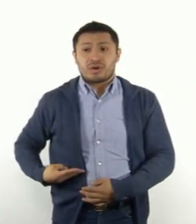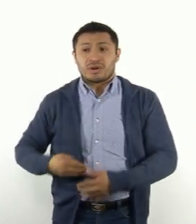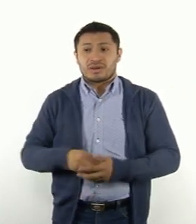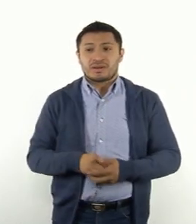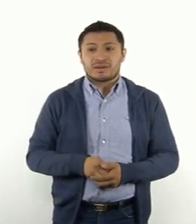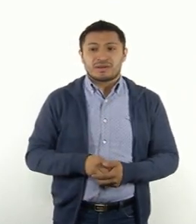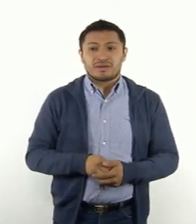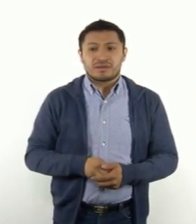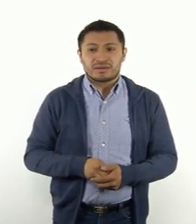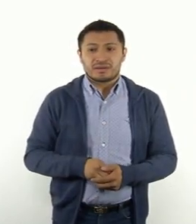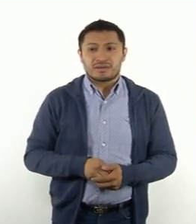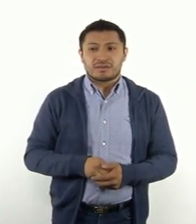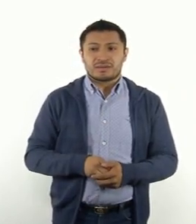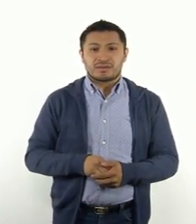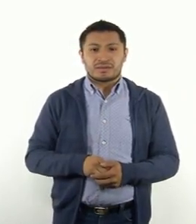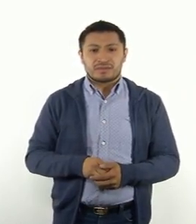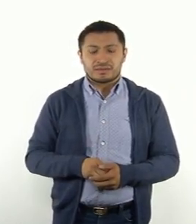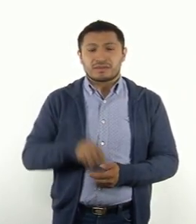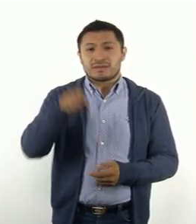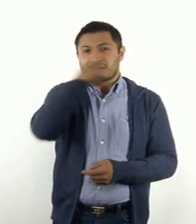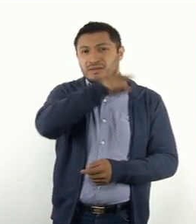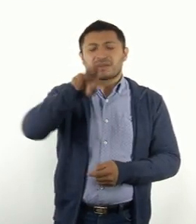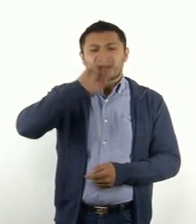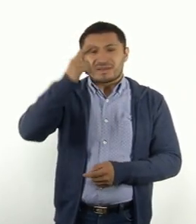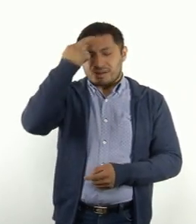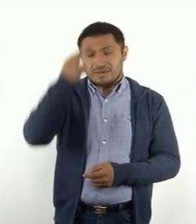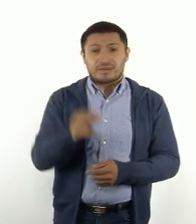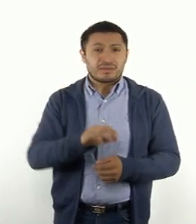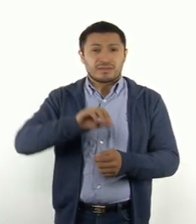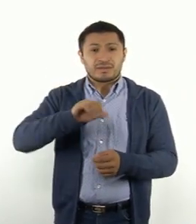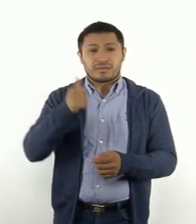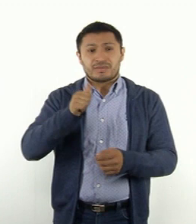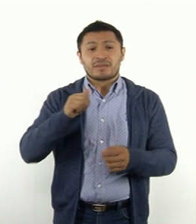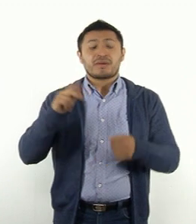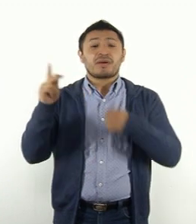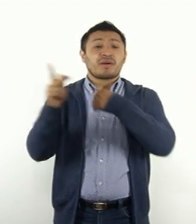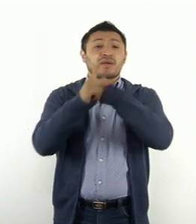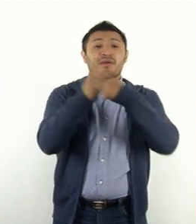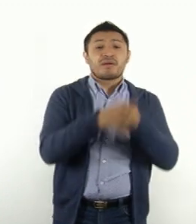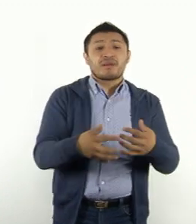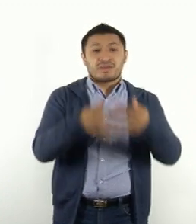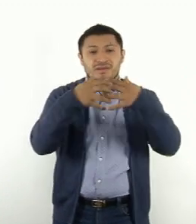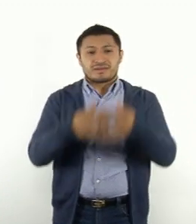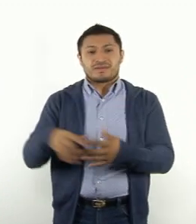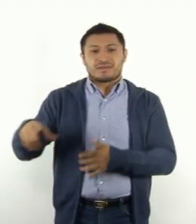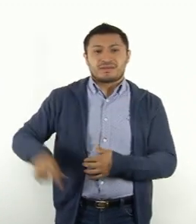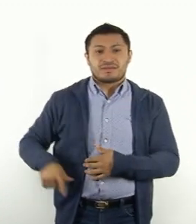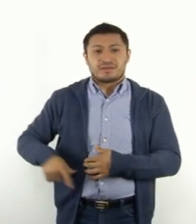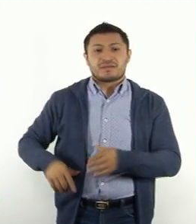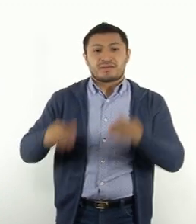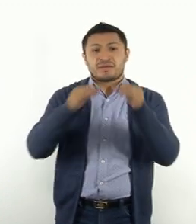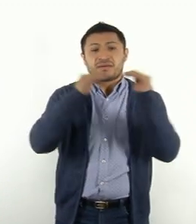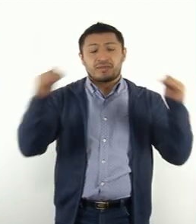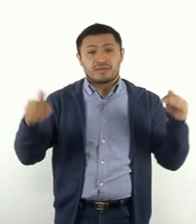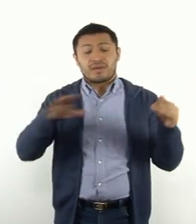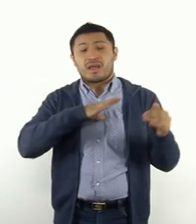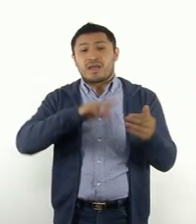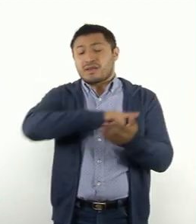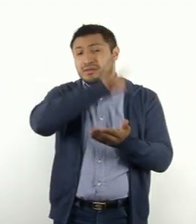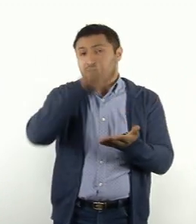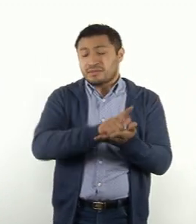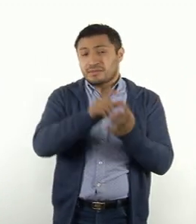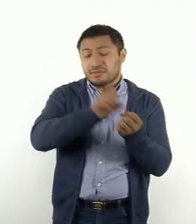Como recordarán, un principio más en los países con sistema de gobierno democrático es el principio